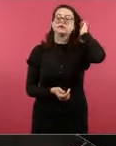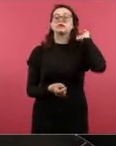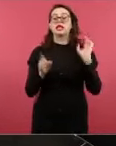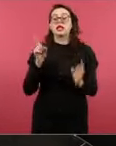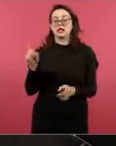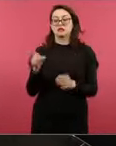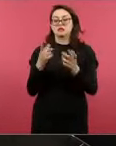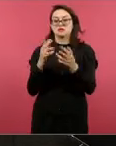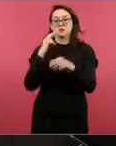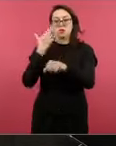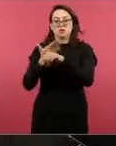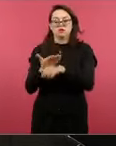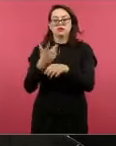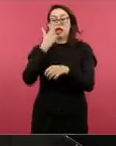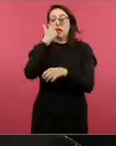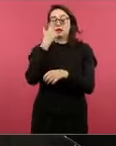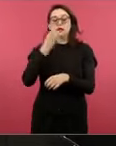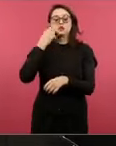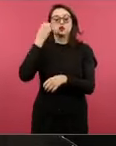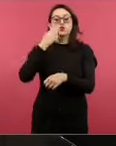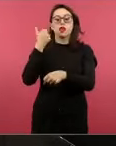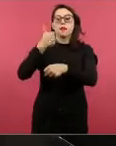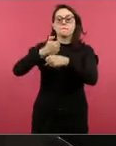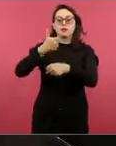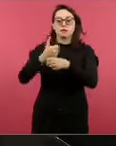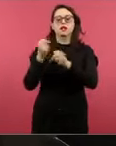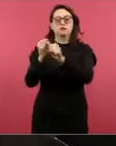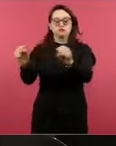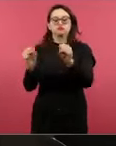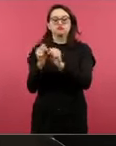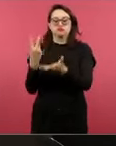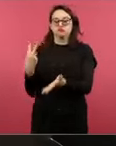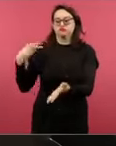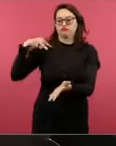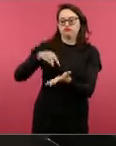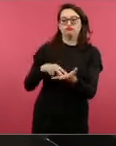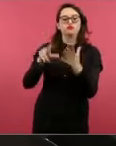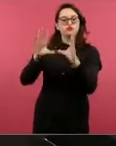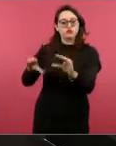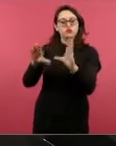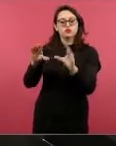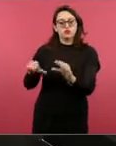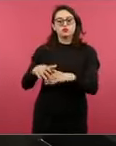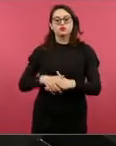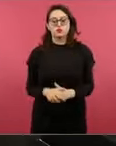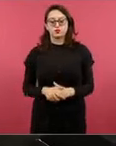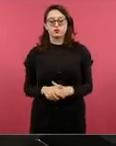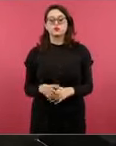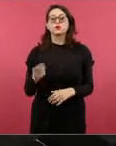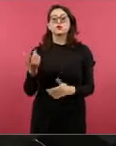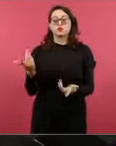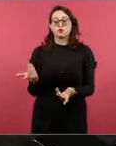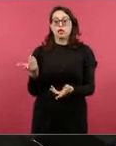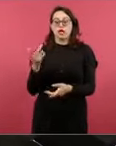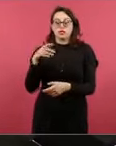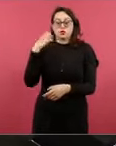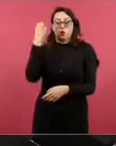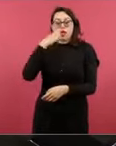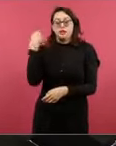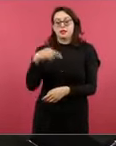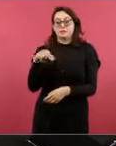a grupo en una escuela primaria que se llama Adolfo López Mateos, licenciado Adolfo